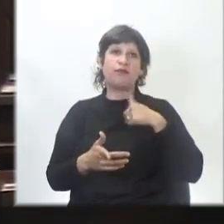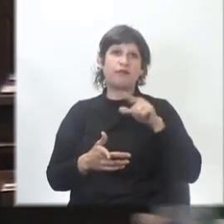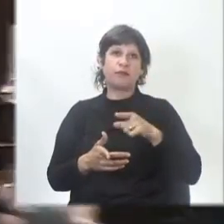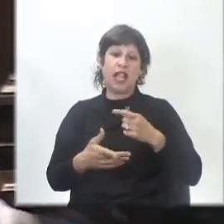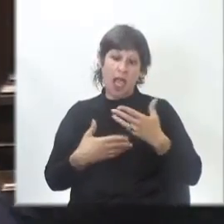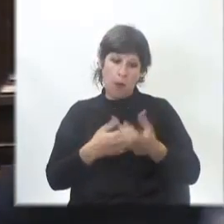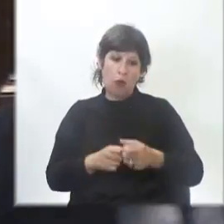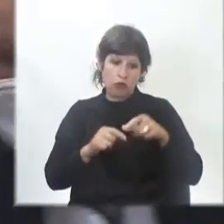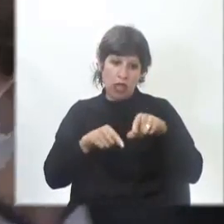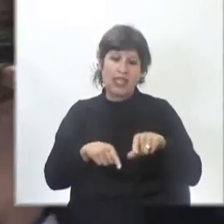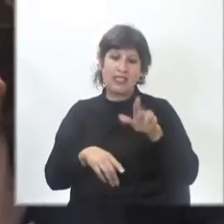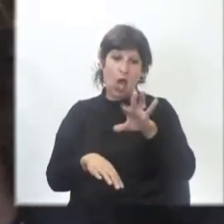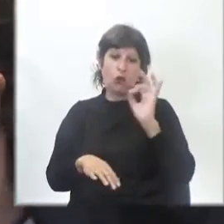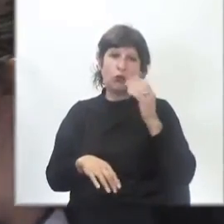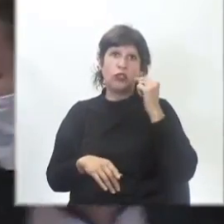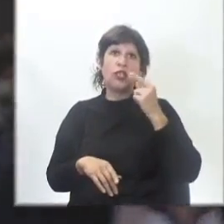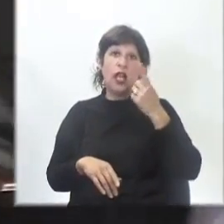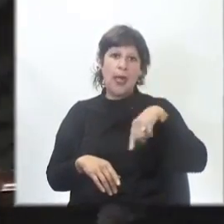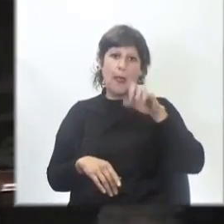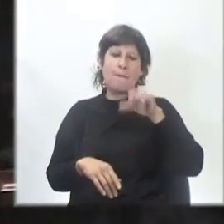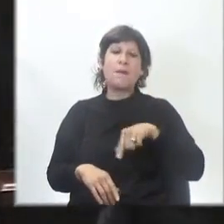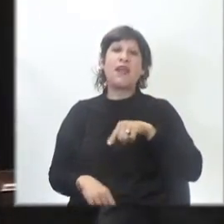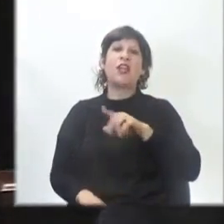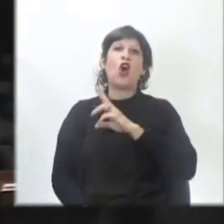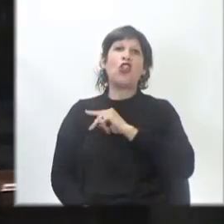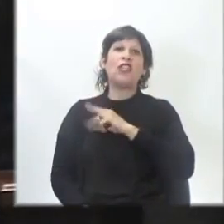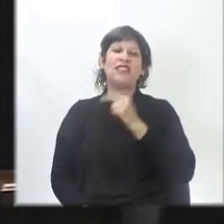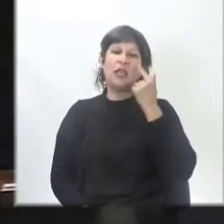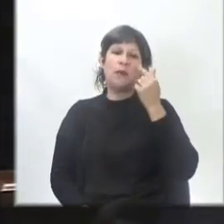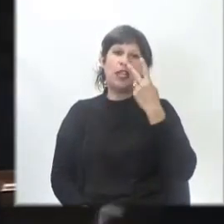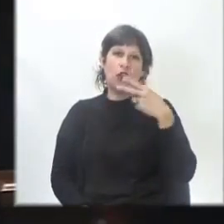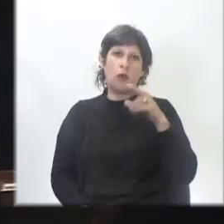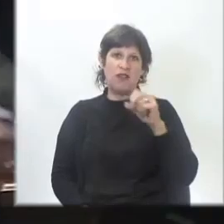de esta opción, es del 1 de diciembre del 2020.